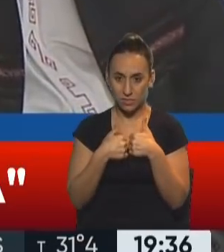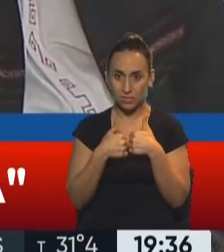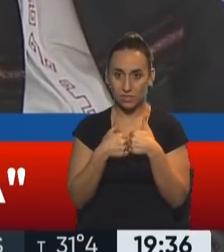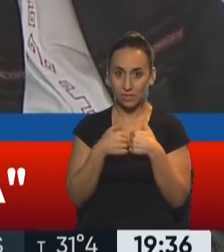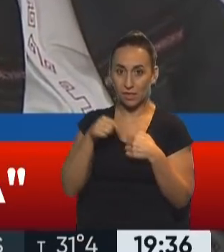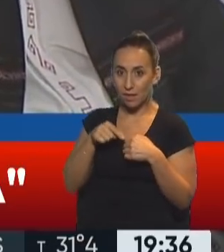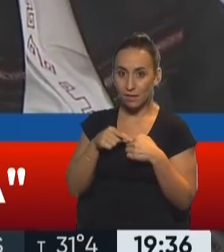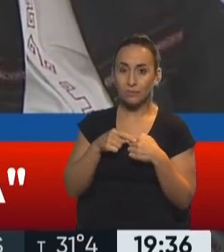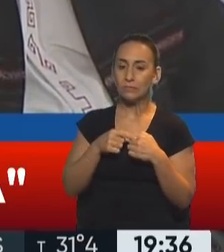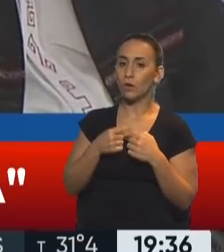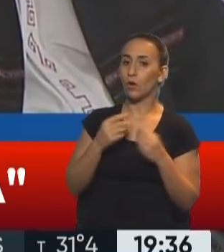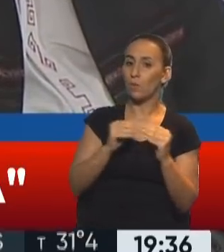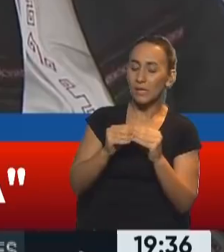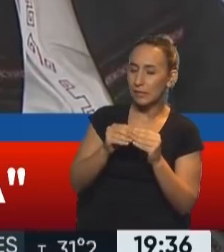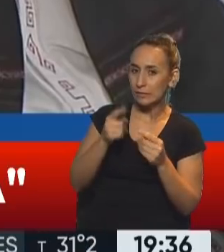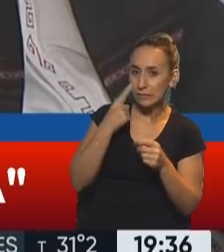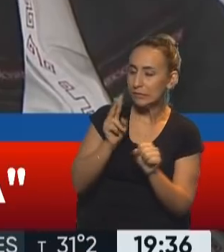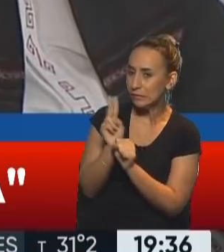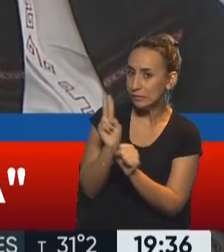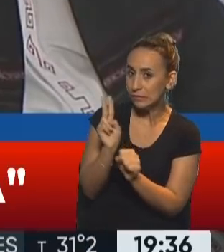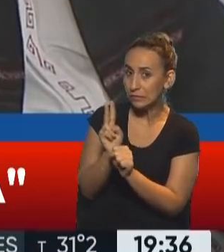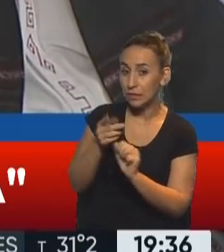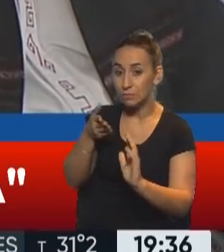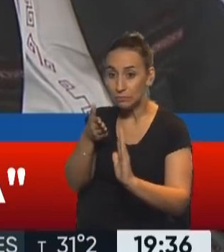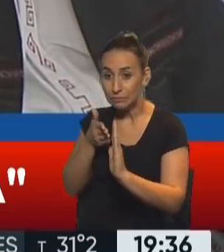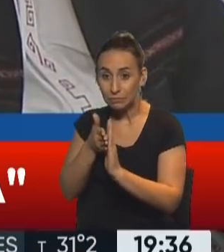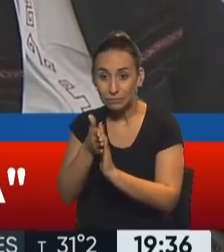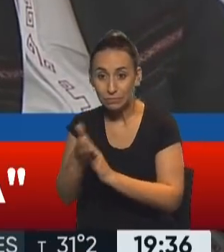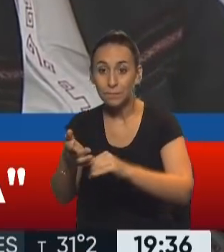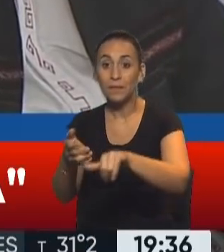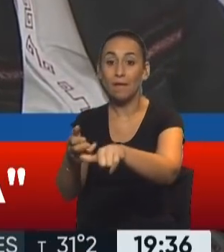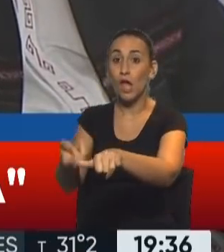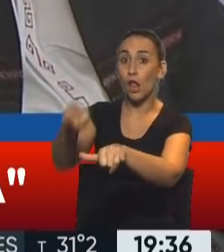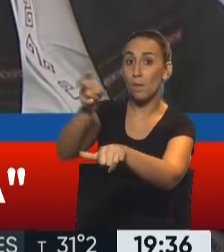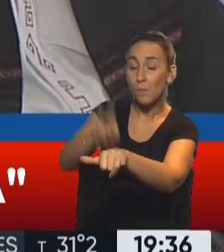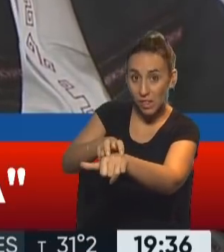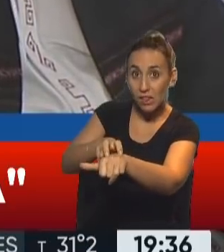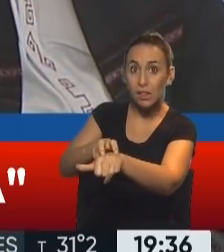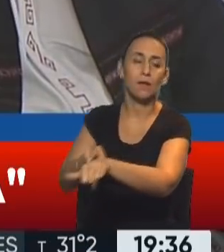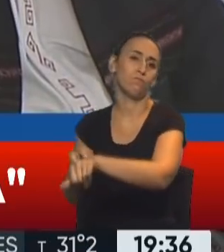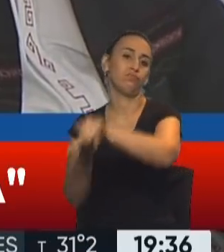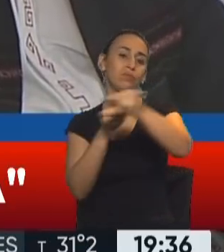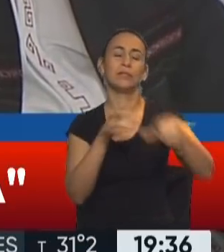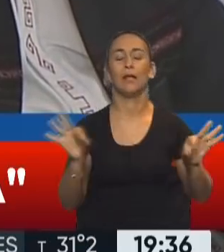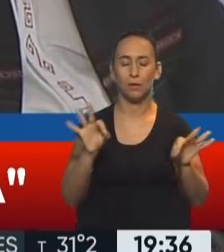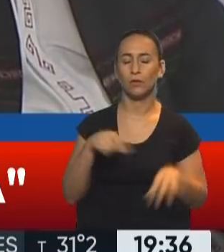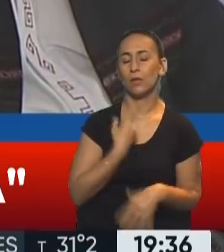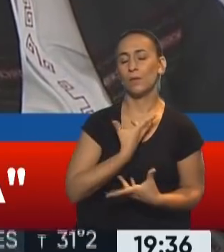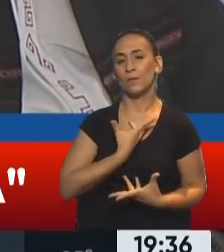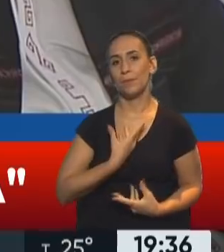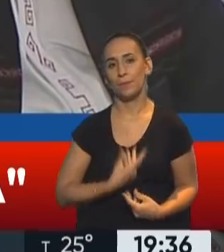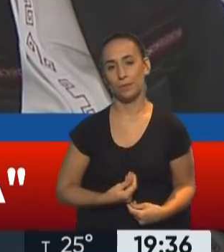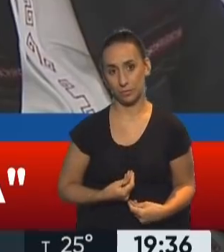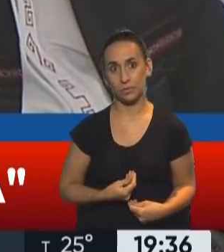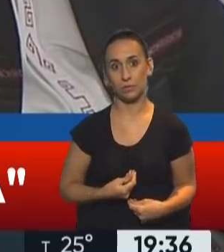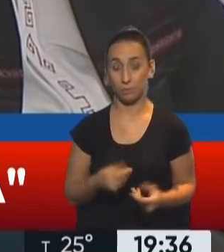llegó al avión. Y cuando se subió al avión se volvió intocable. Y ahí todos respiramos.